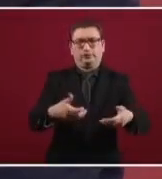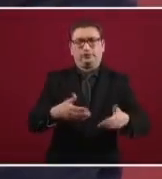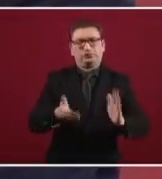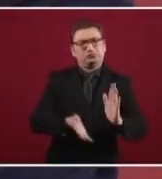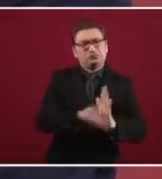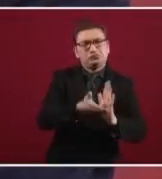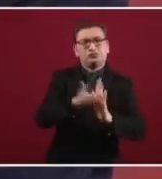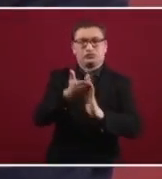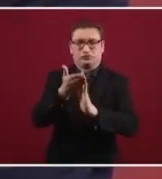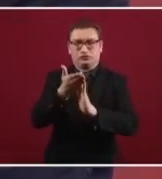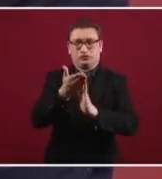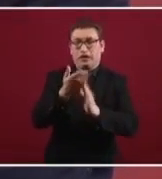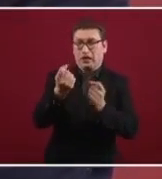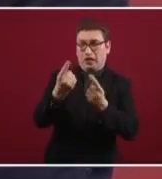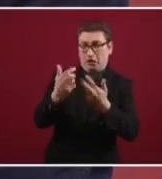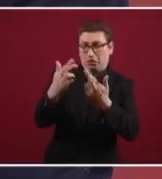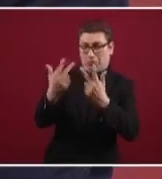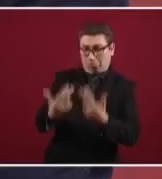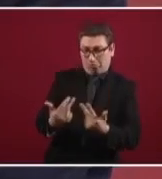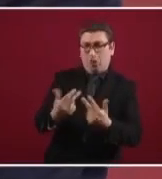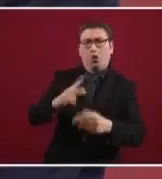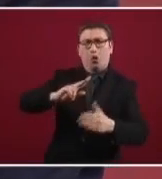de reconstrucción